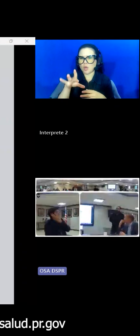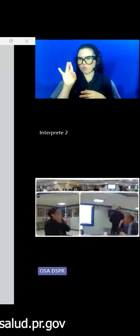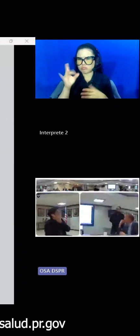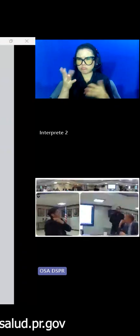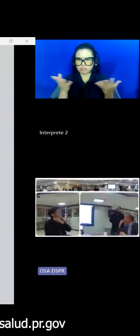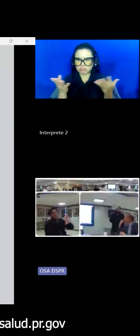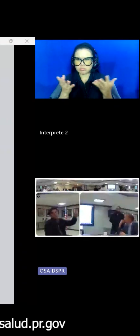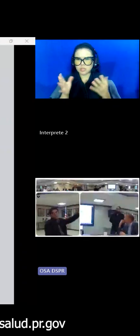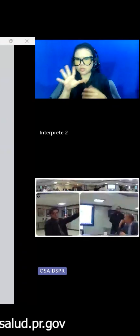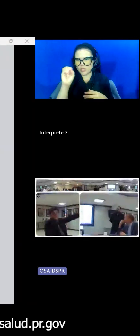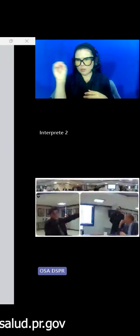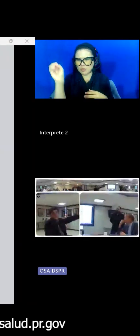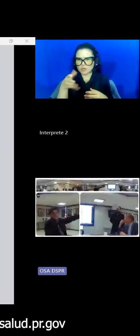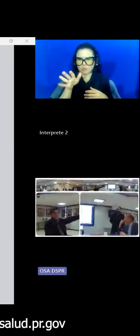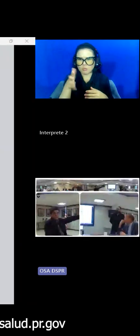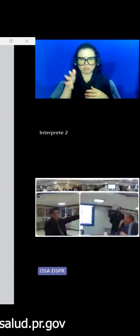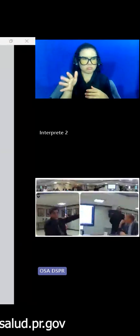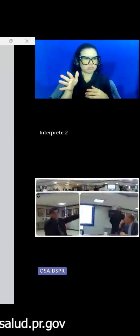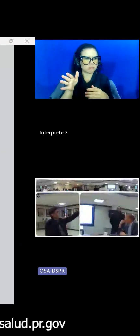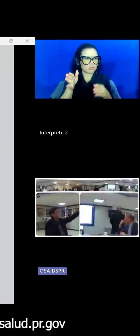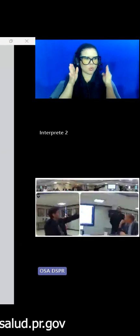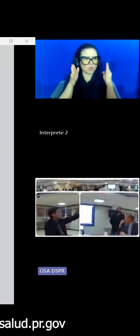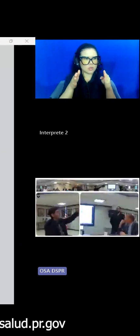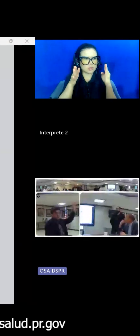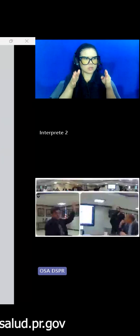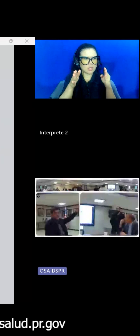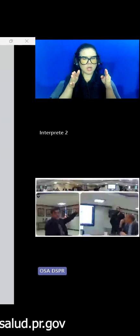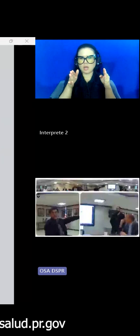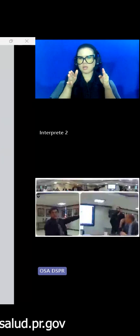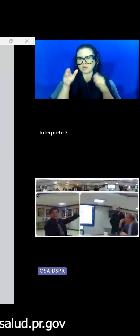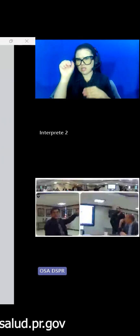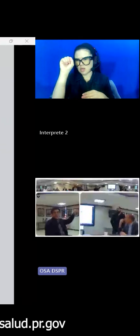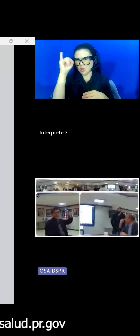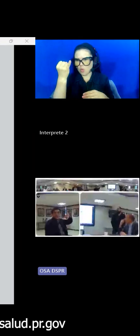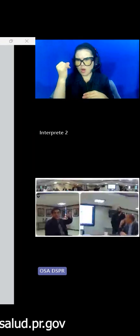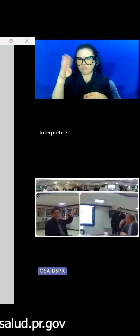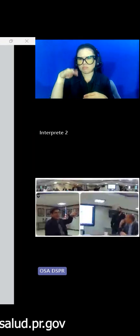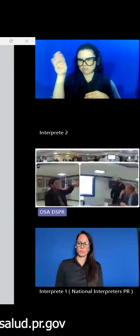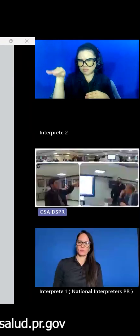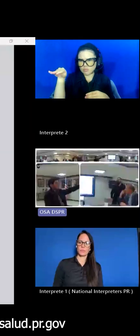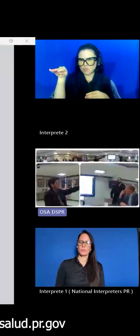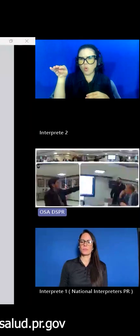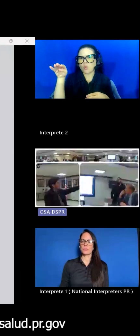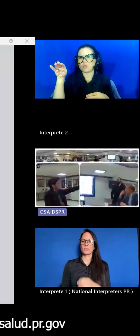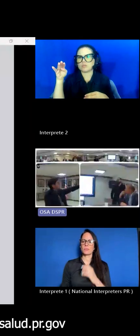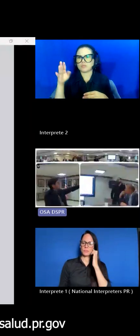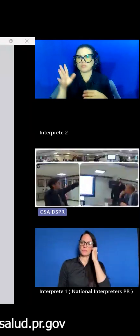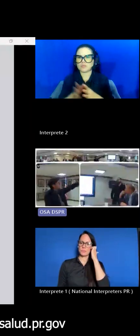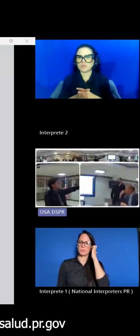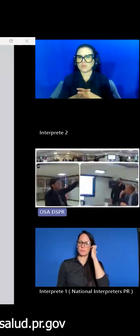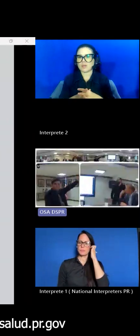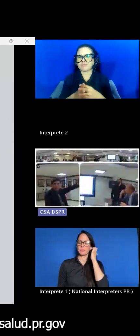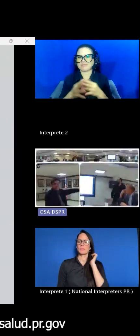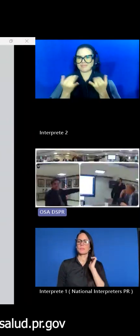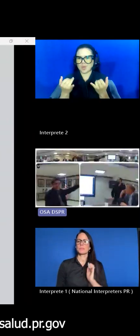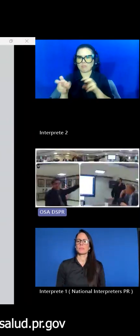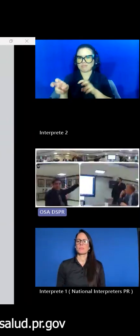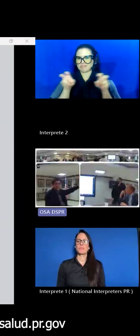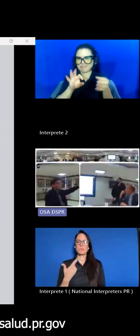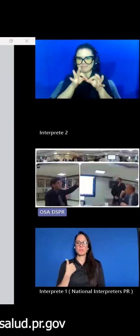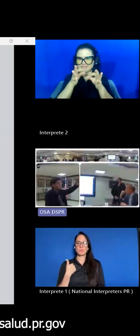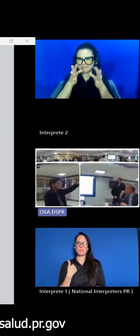50% aproximadamente de los servicios estaba concentrado en área metro. Sí, ¿verdad? Y nuevamente sale, así que también, ¿verdad?, hay una tarea pendiente de qué se hace